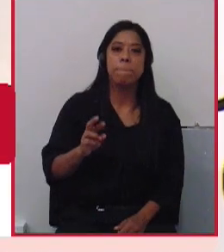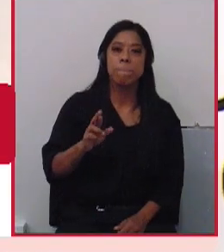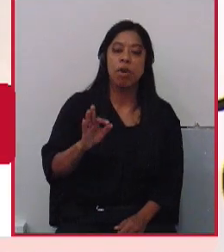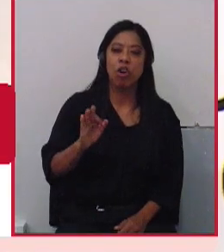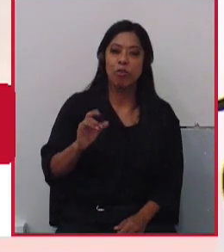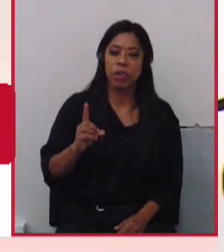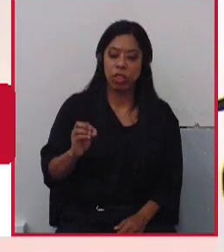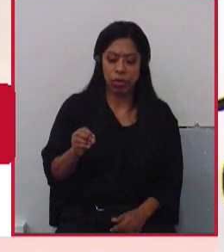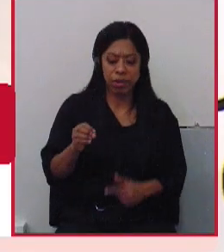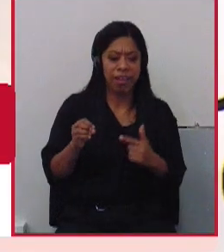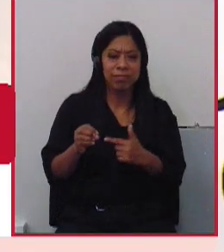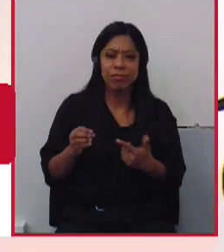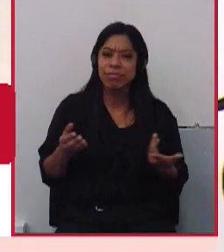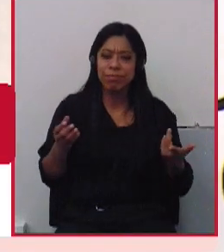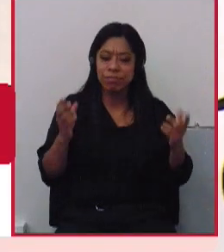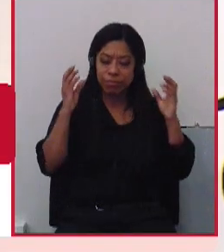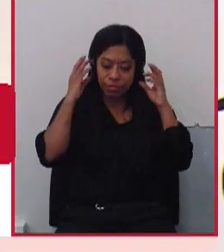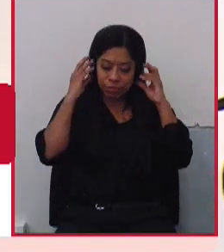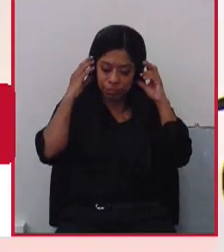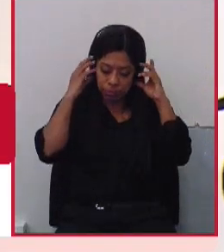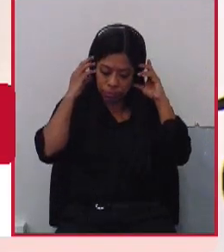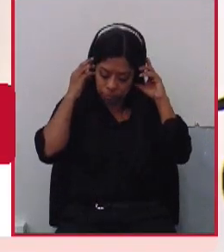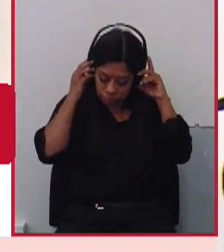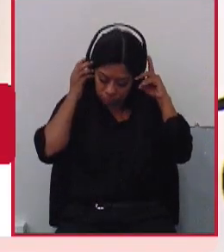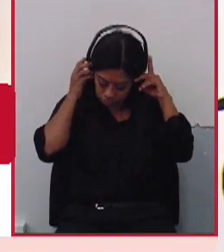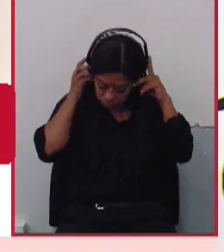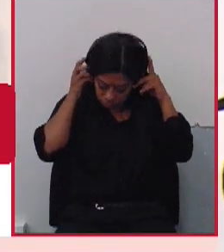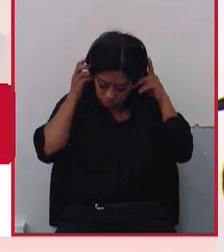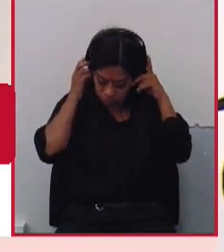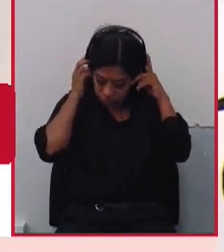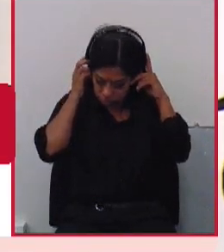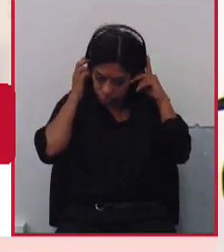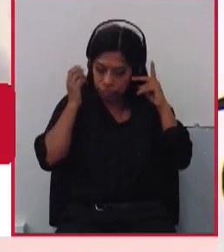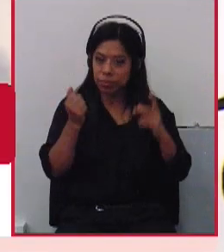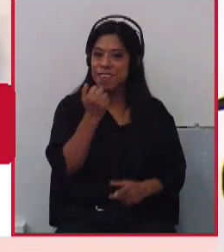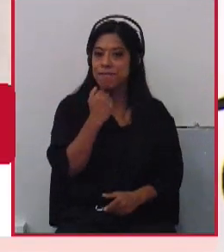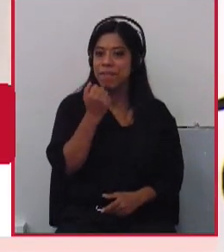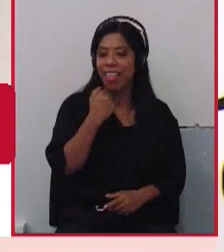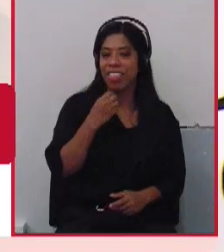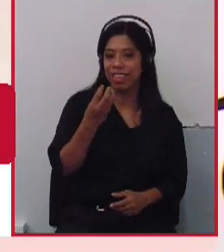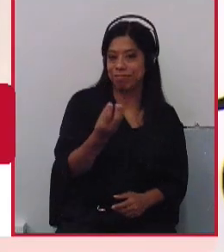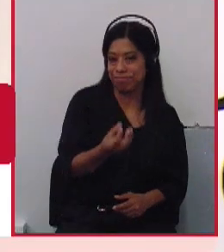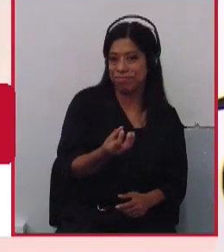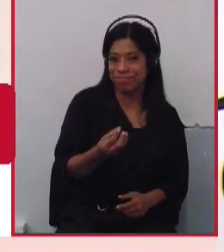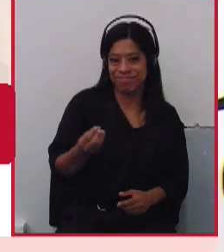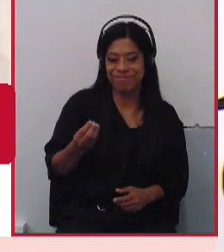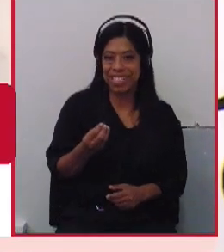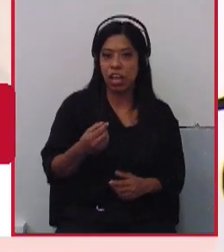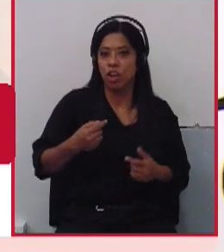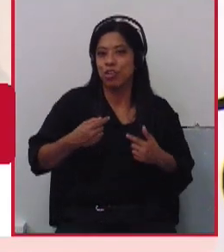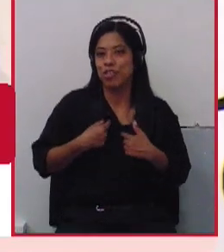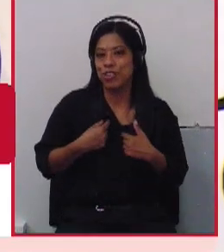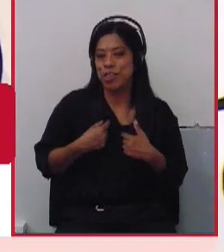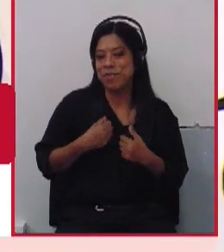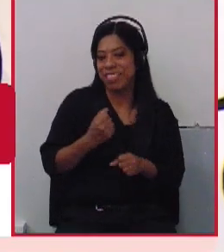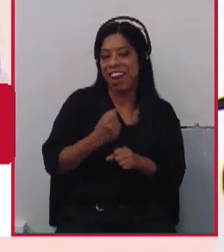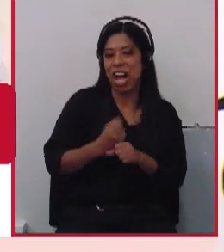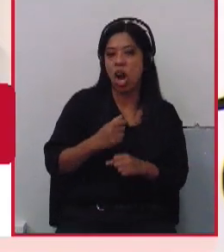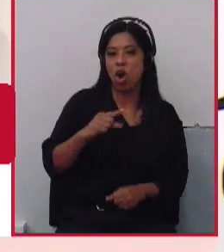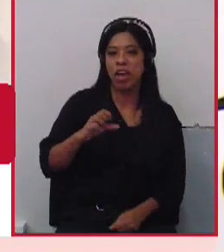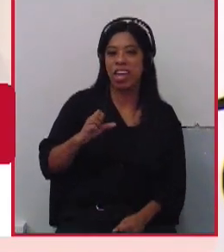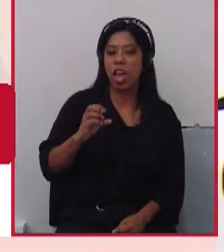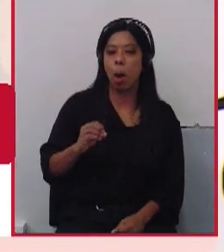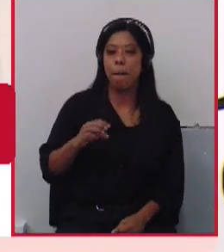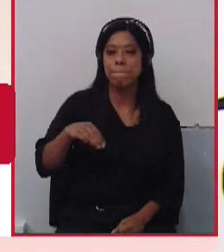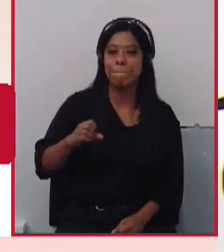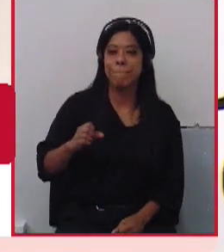en un pórfido? Te enfrentas a, generalmente, los metalurgistas. Bueno, yo soy un geometalurgista, pero nacido